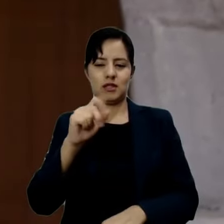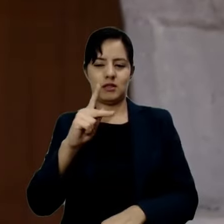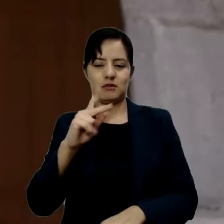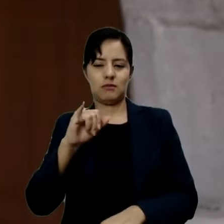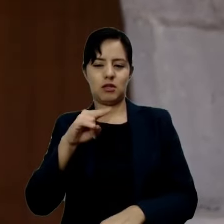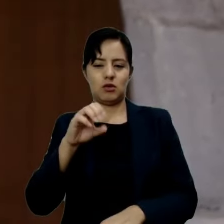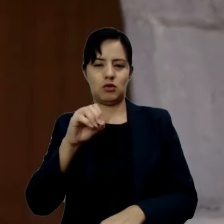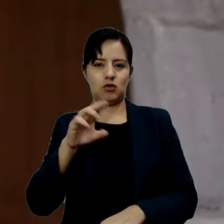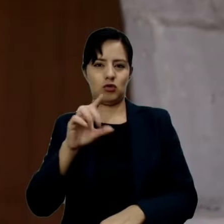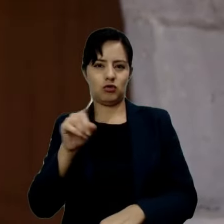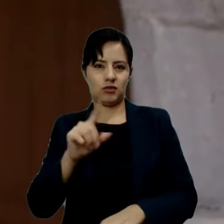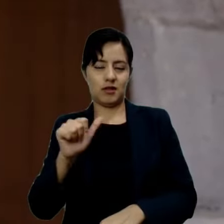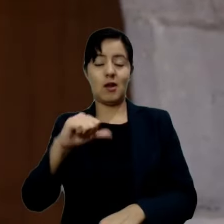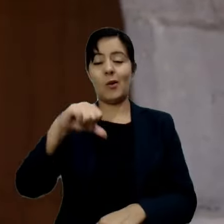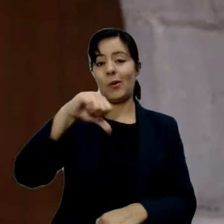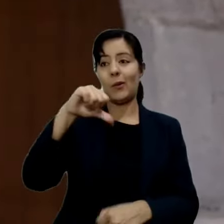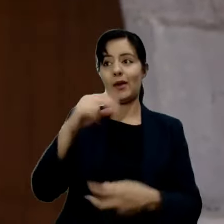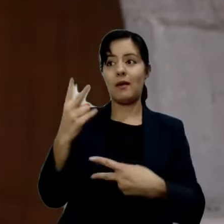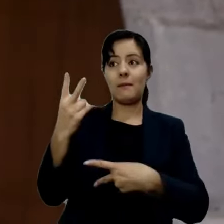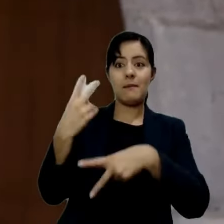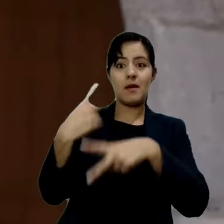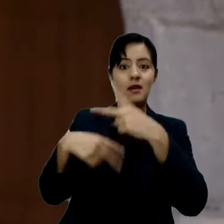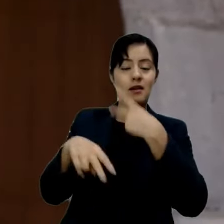honra con su